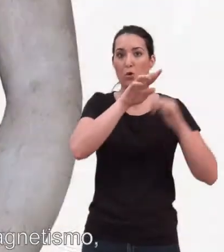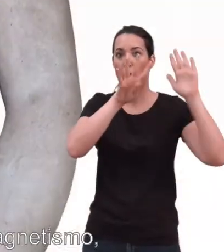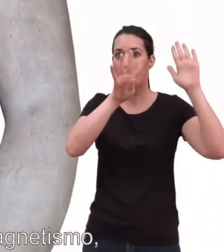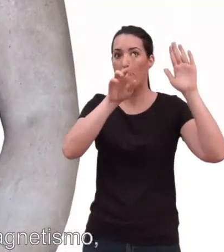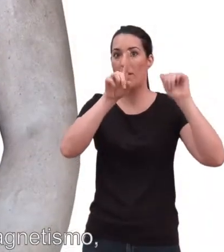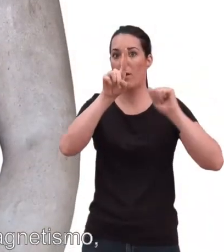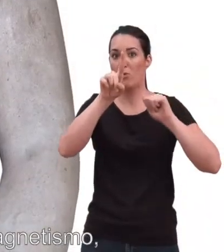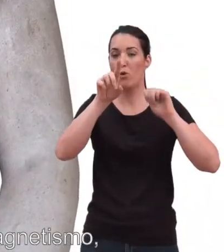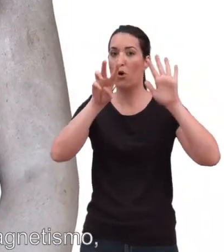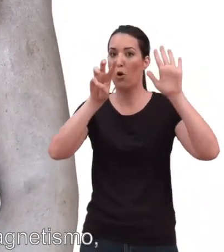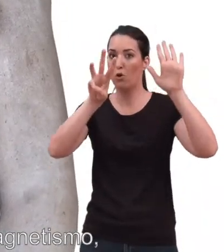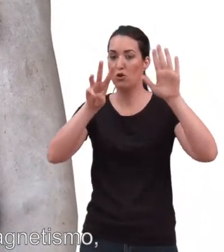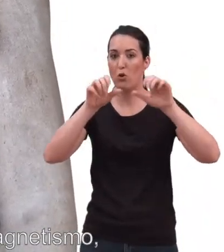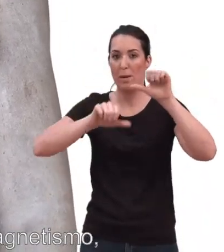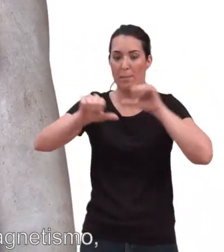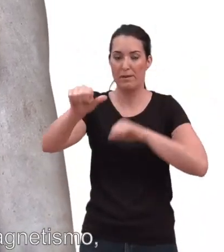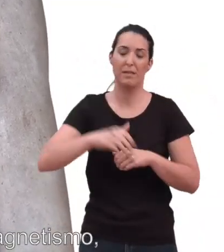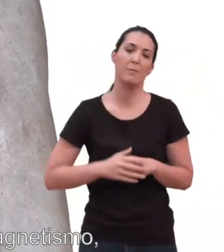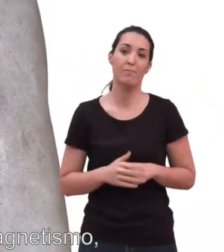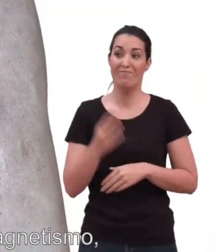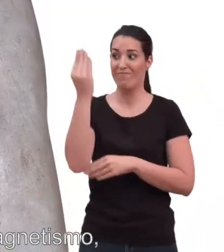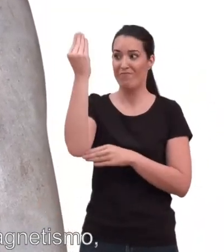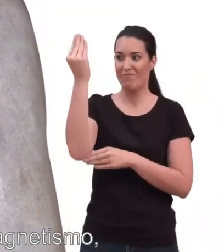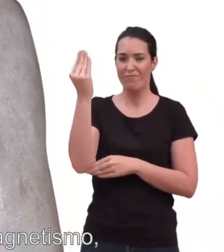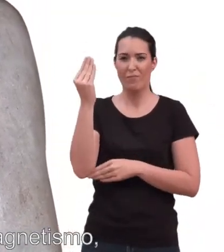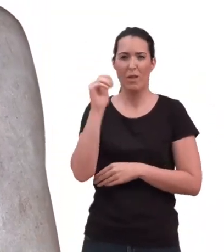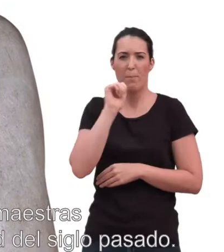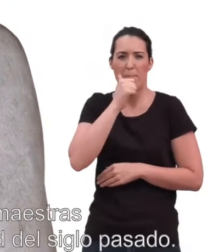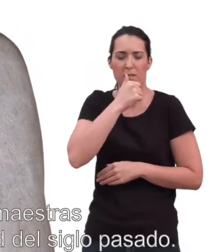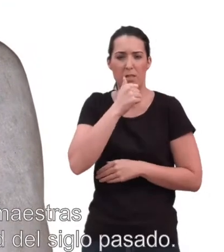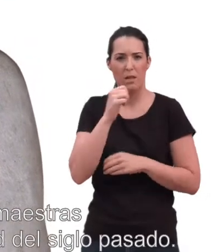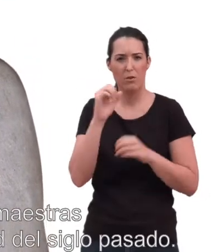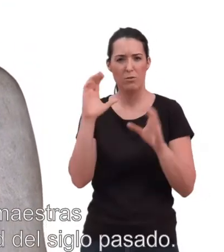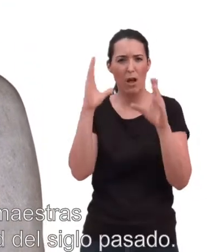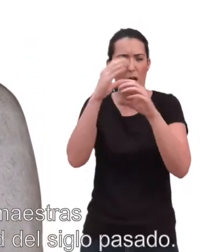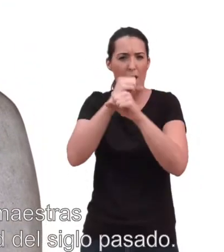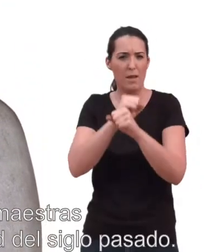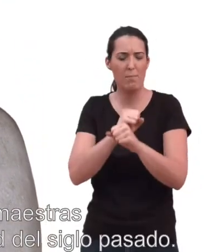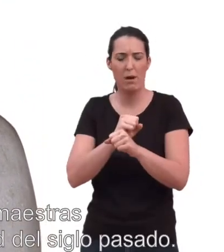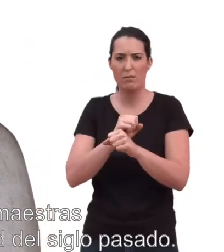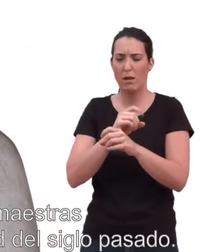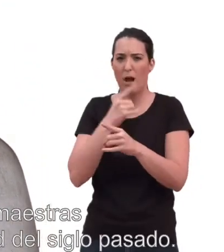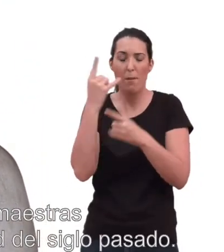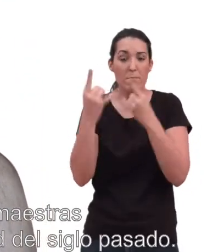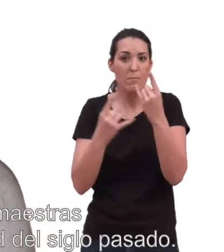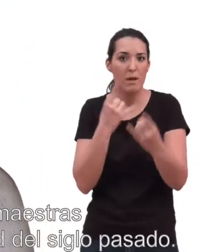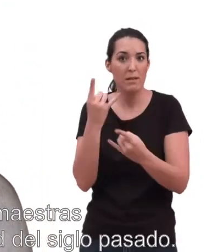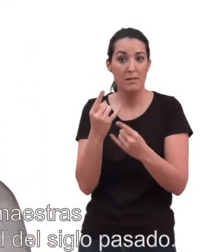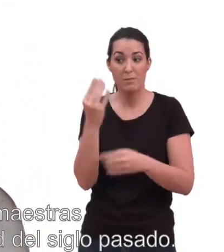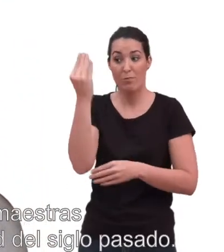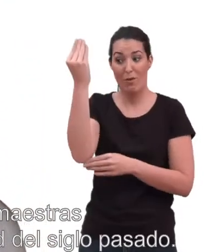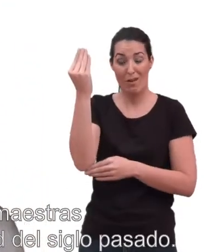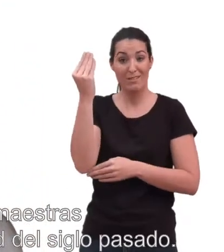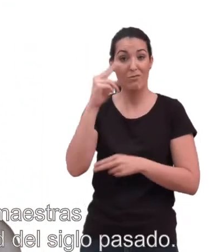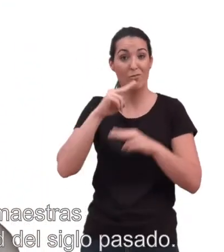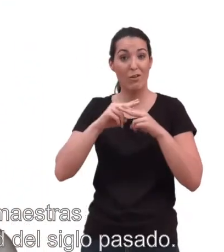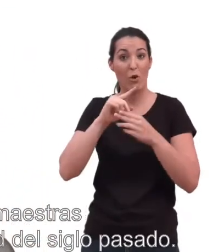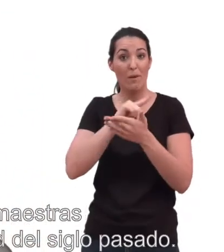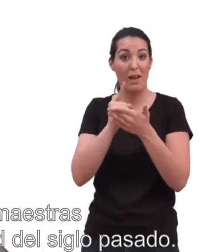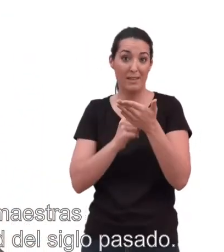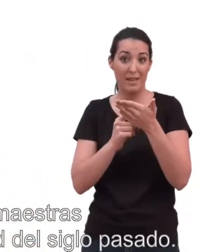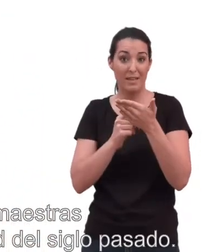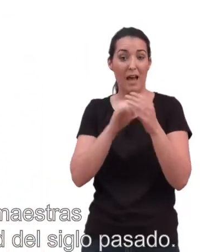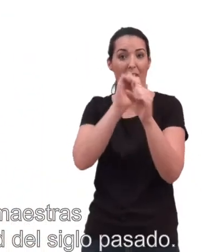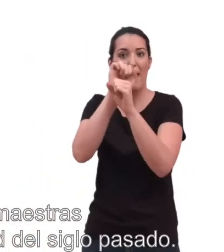Misteriosa, enigmática y de gran magnetismo, La Gitanilla es una de las obras maestras de la escultura española